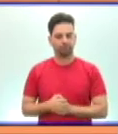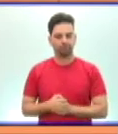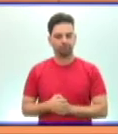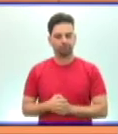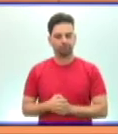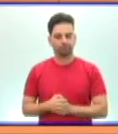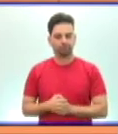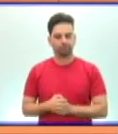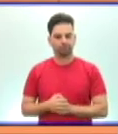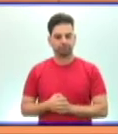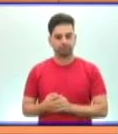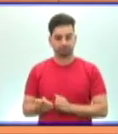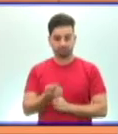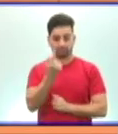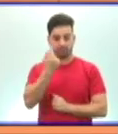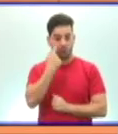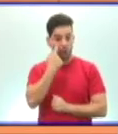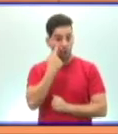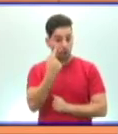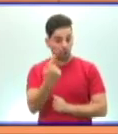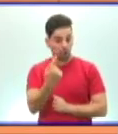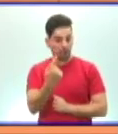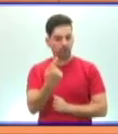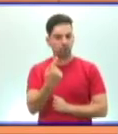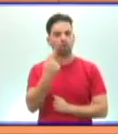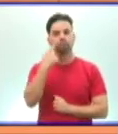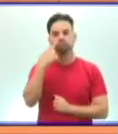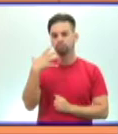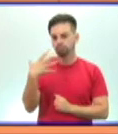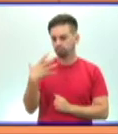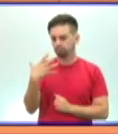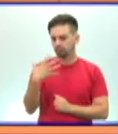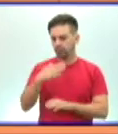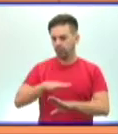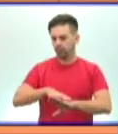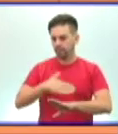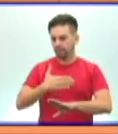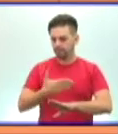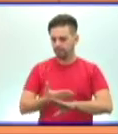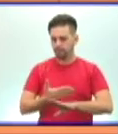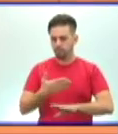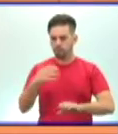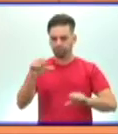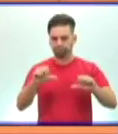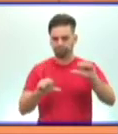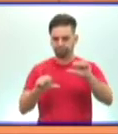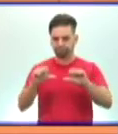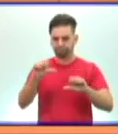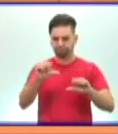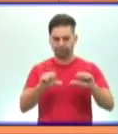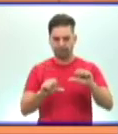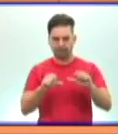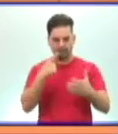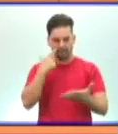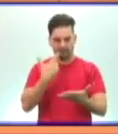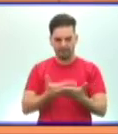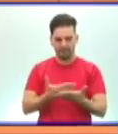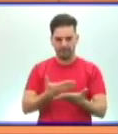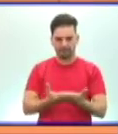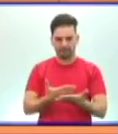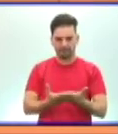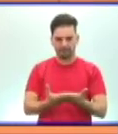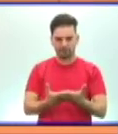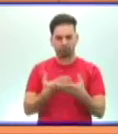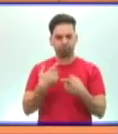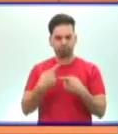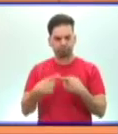elemento indispensable para, por supuesto, después desarrollar la experimentación, y la excursión también será una forma de